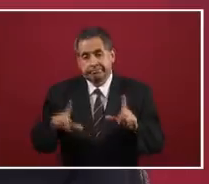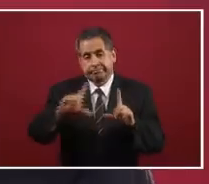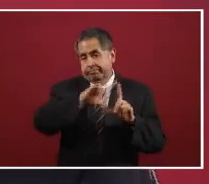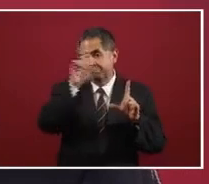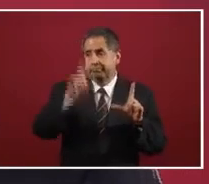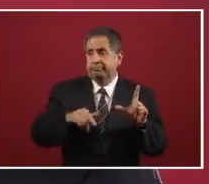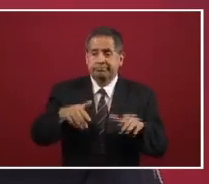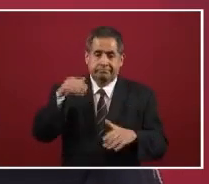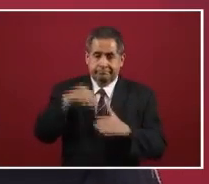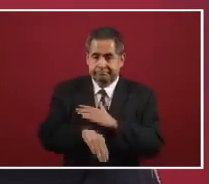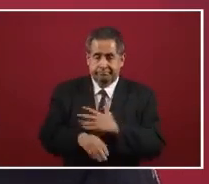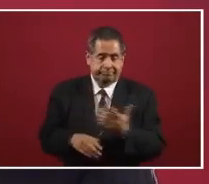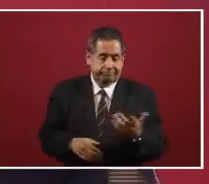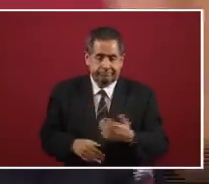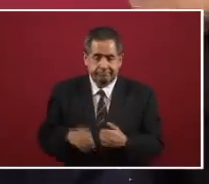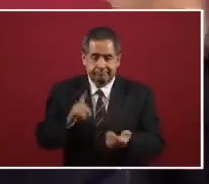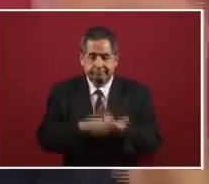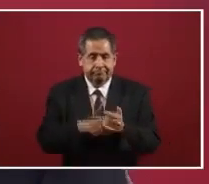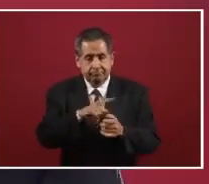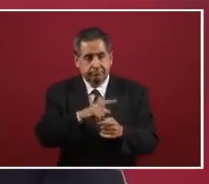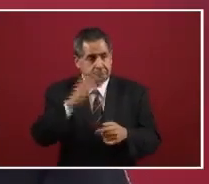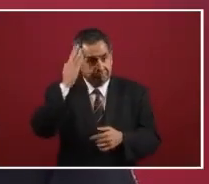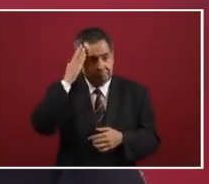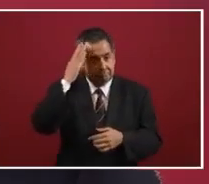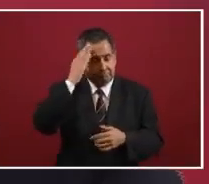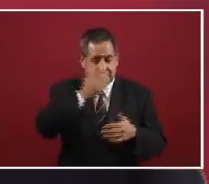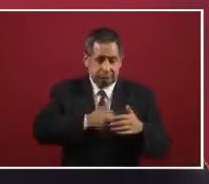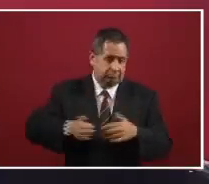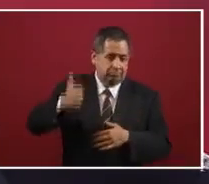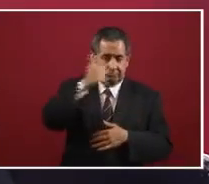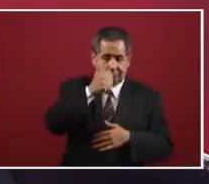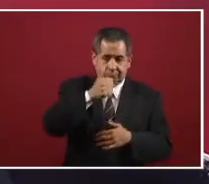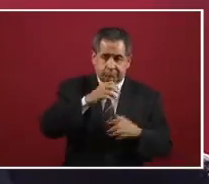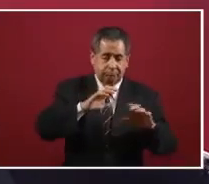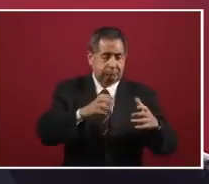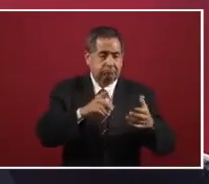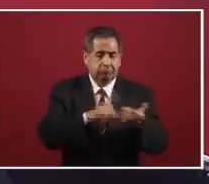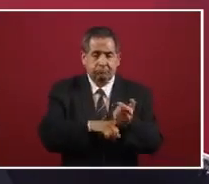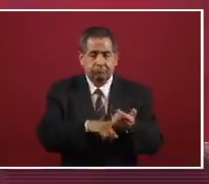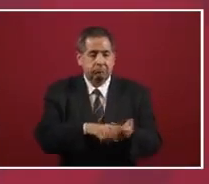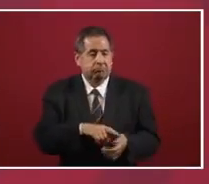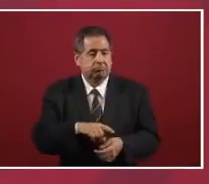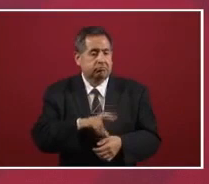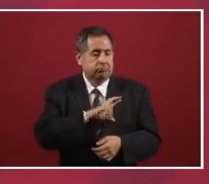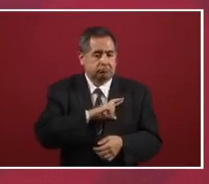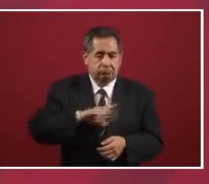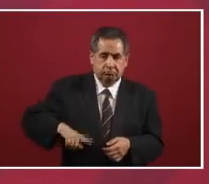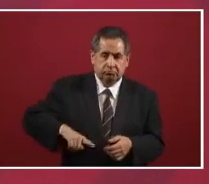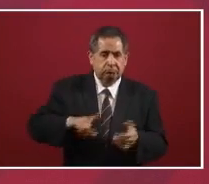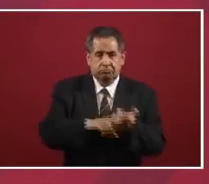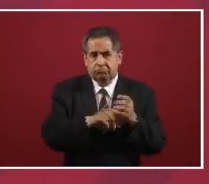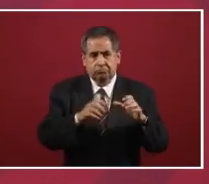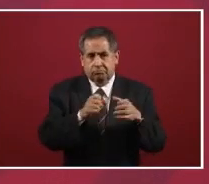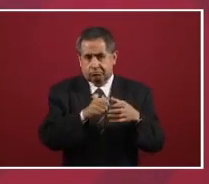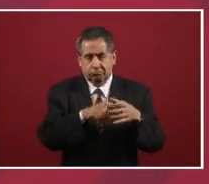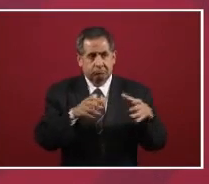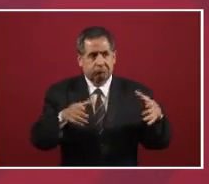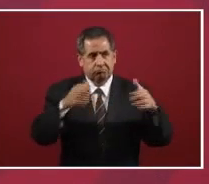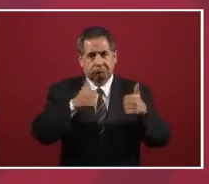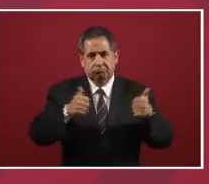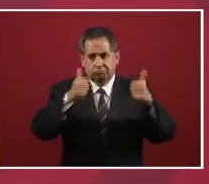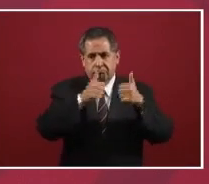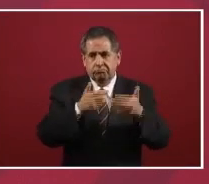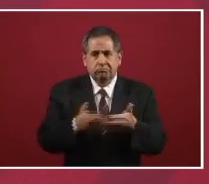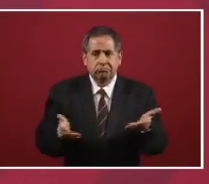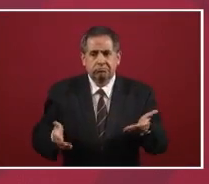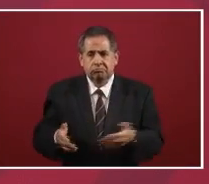nacional son los de mero arriba, tanto del sector público como del sector privado. Nada más que